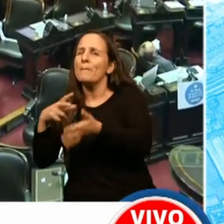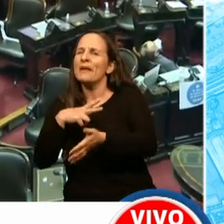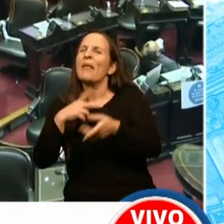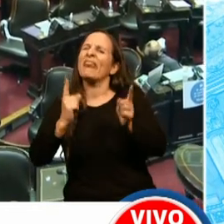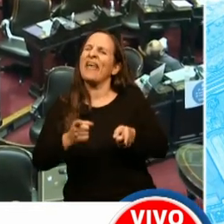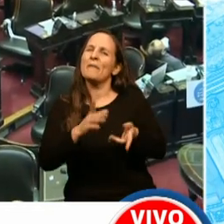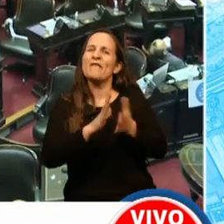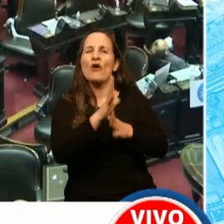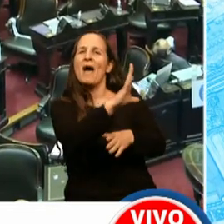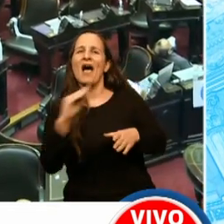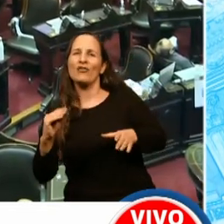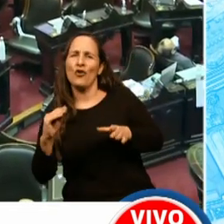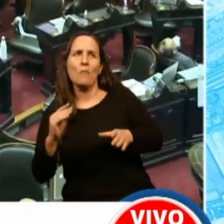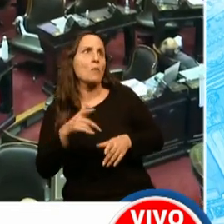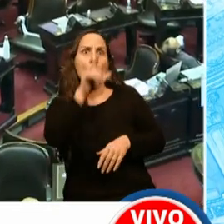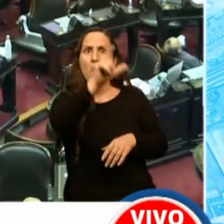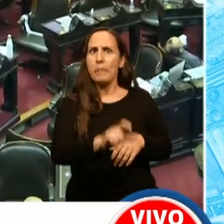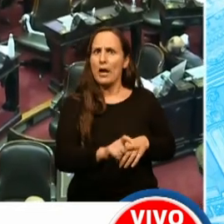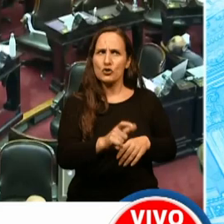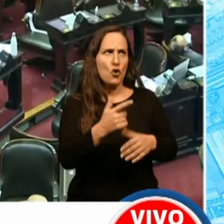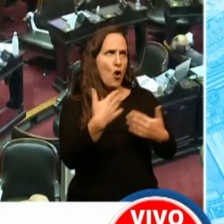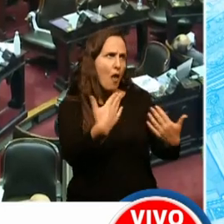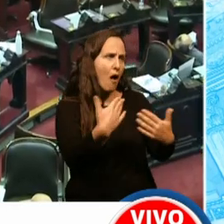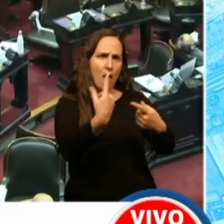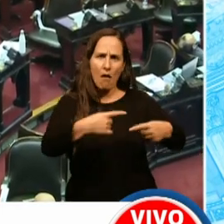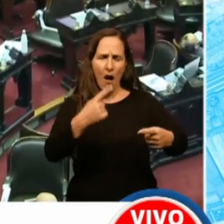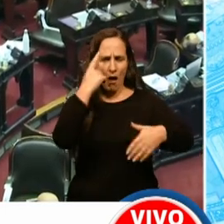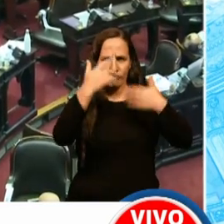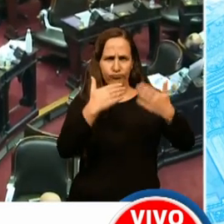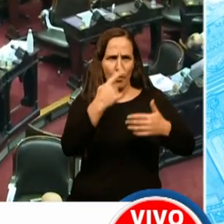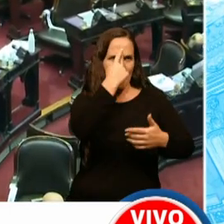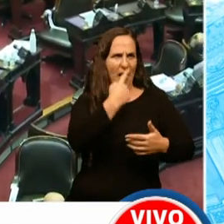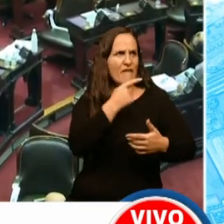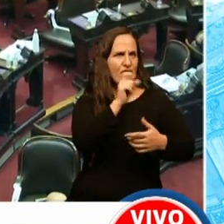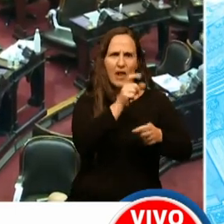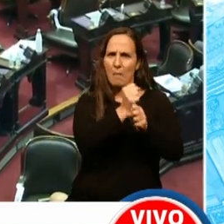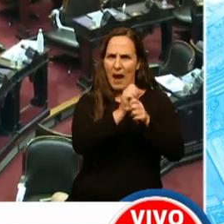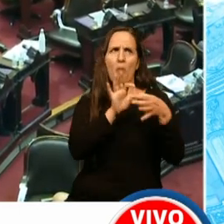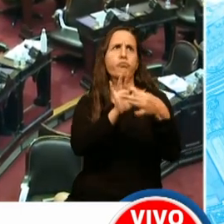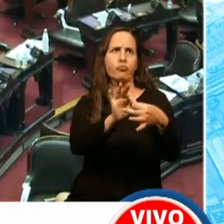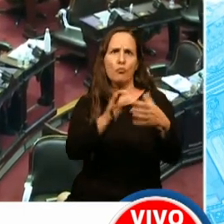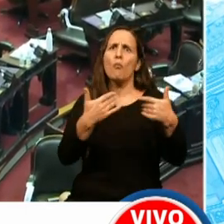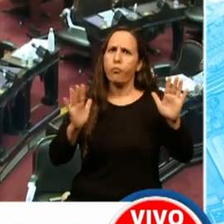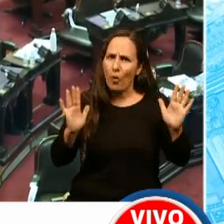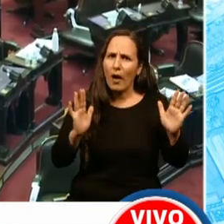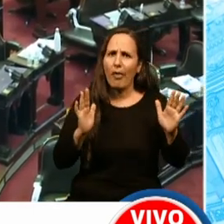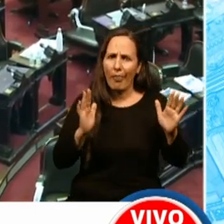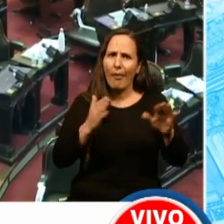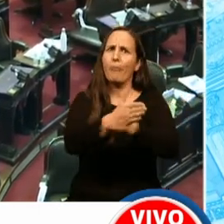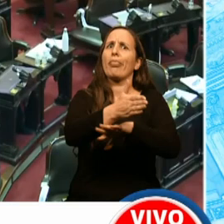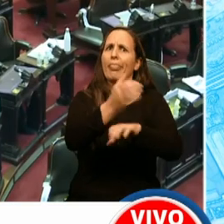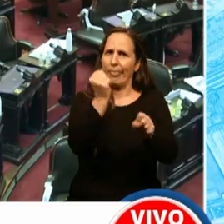que cualquier persona idónea con capacidades con el perfil adecuado para ese trabajo pueda ingresar y